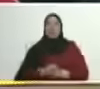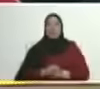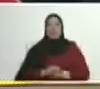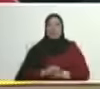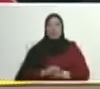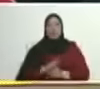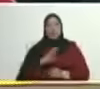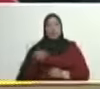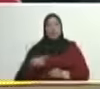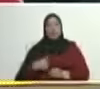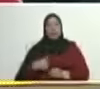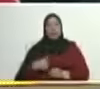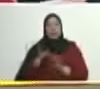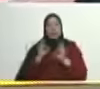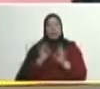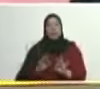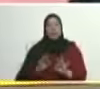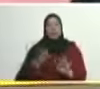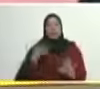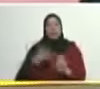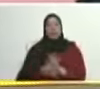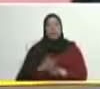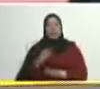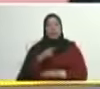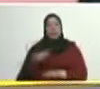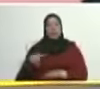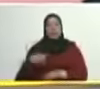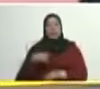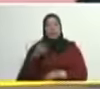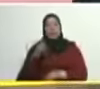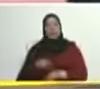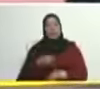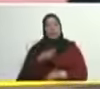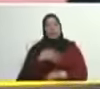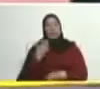gracias al pueblo de Cuba, gracias al pueblo